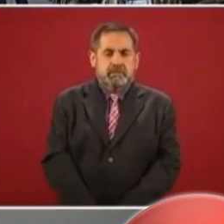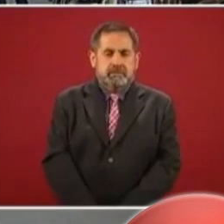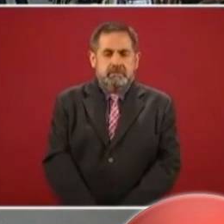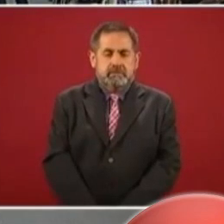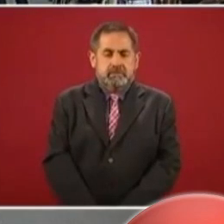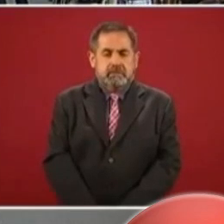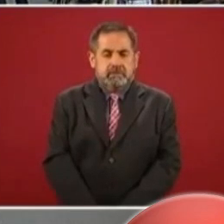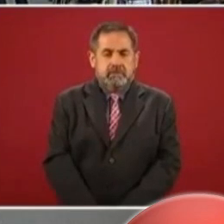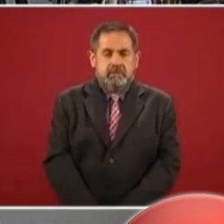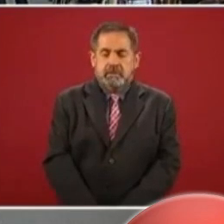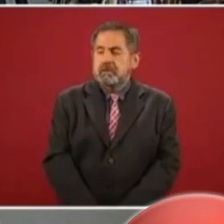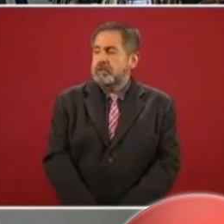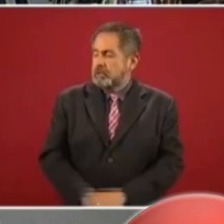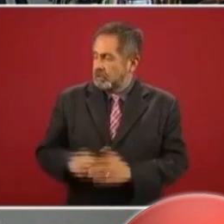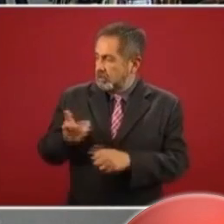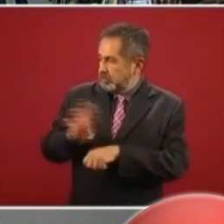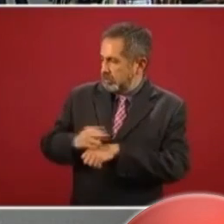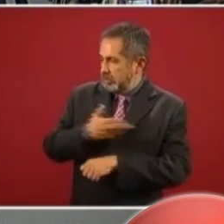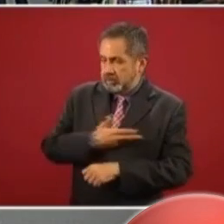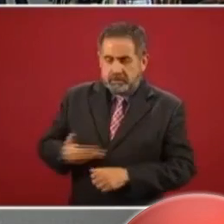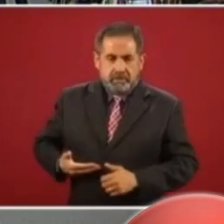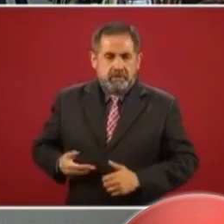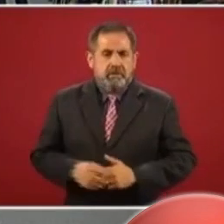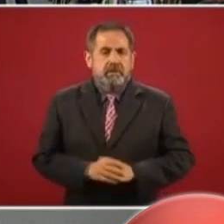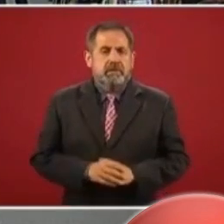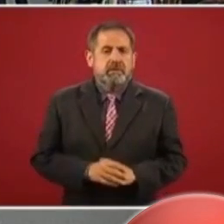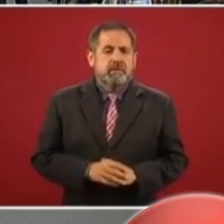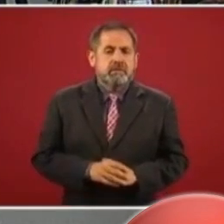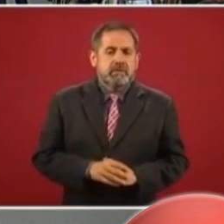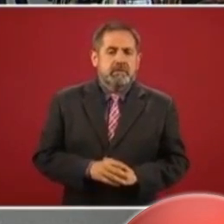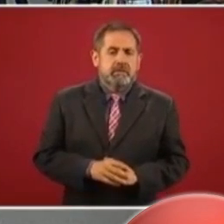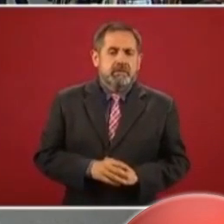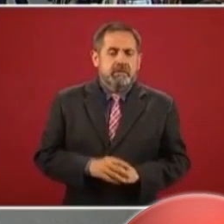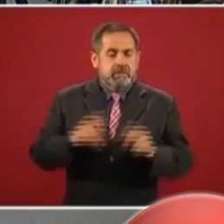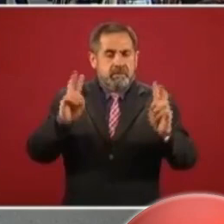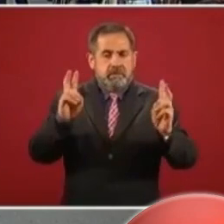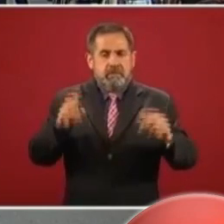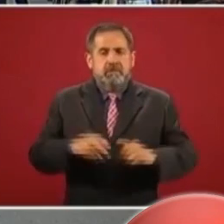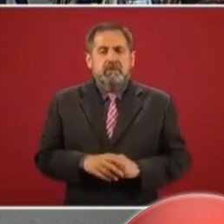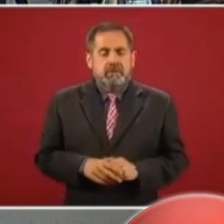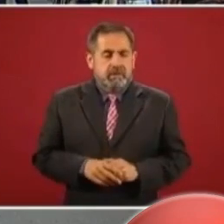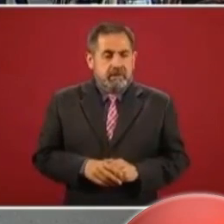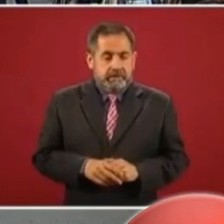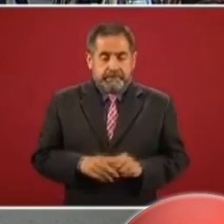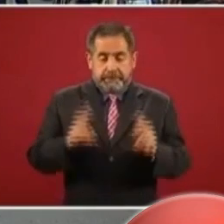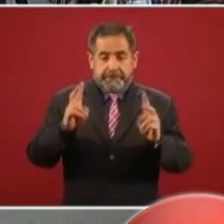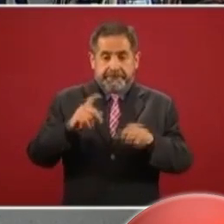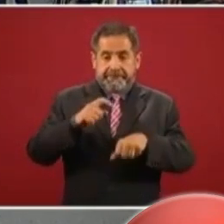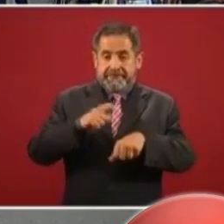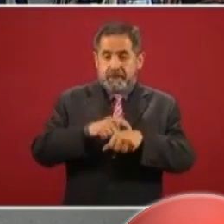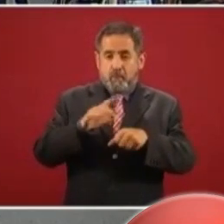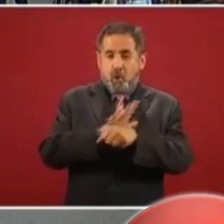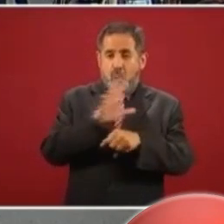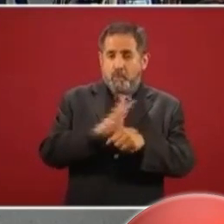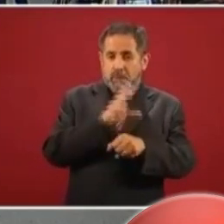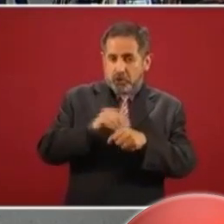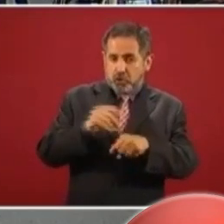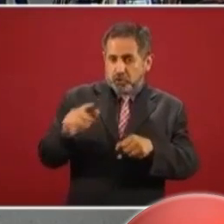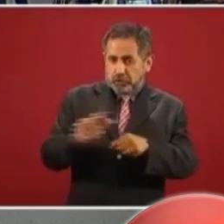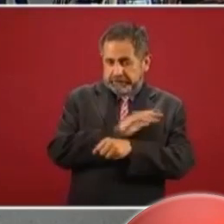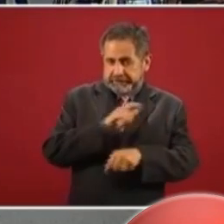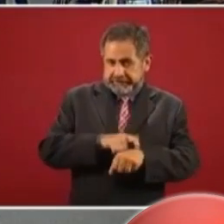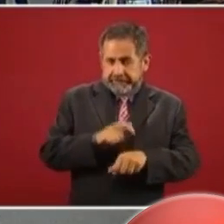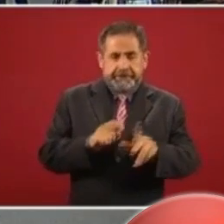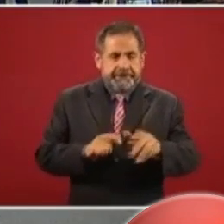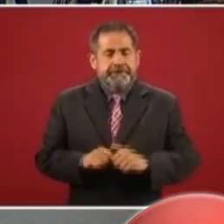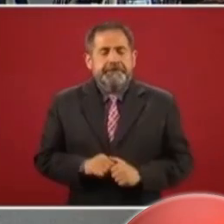Sí, muchas gracias. Con su permiso, presidente. Sobre el tema de tiempo completo, la intención, y